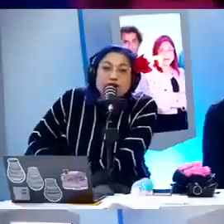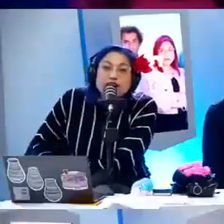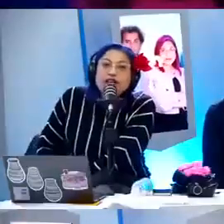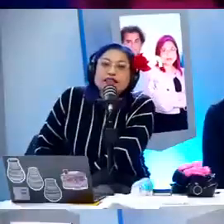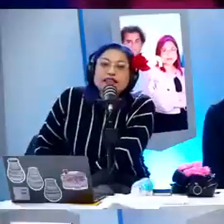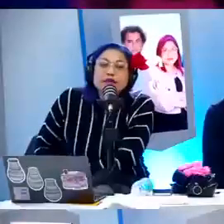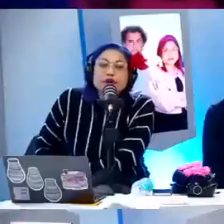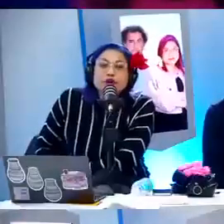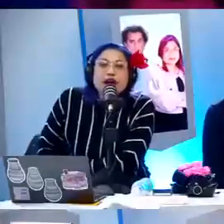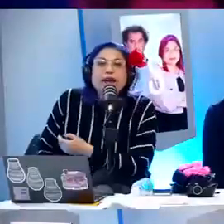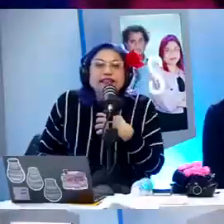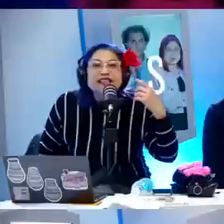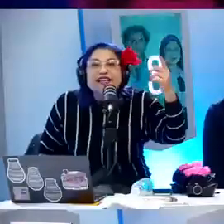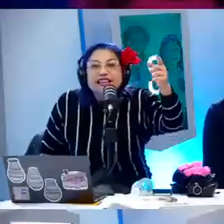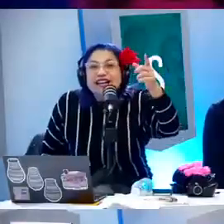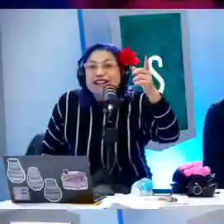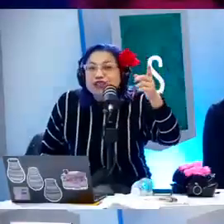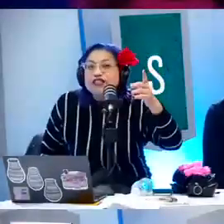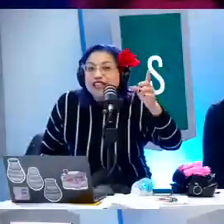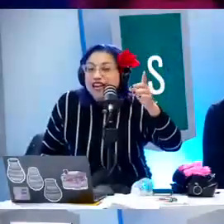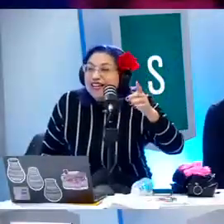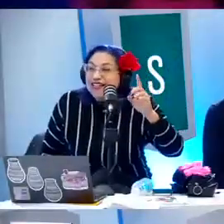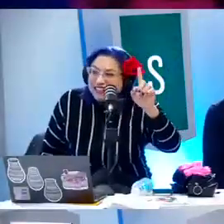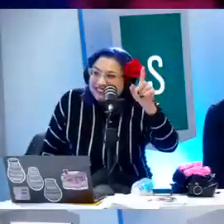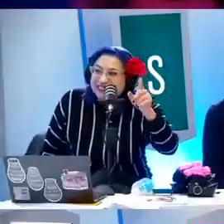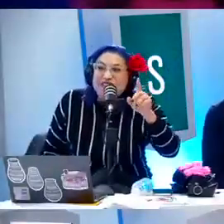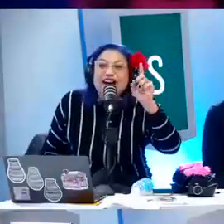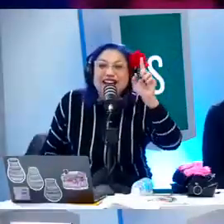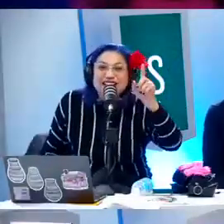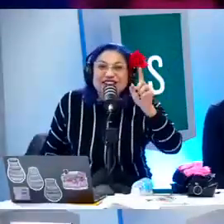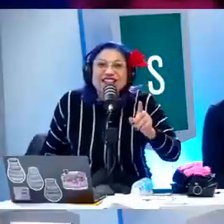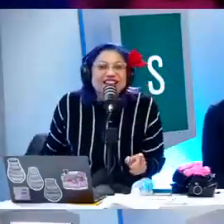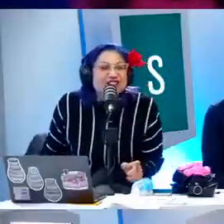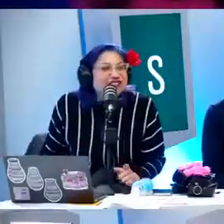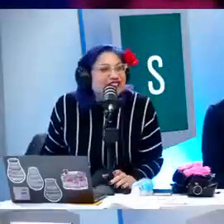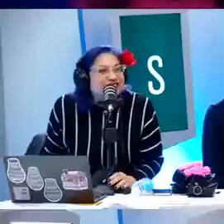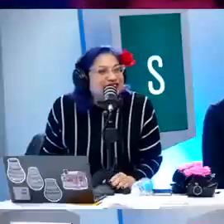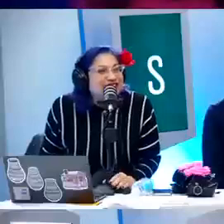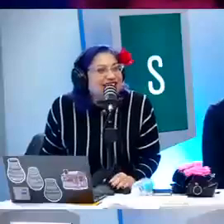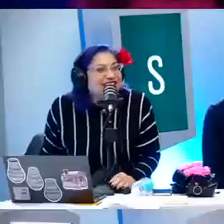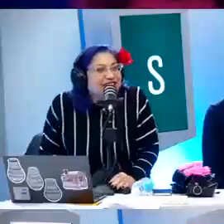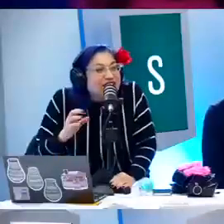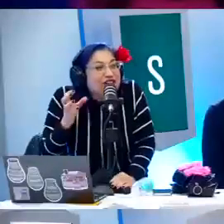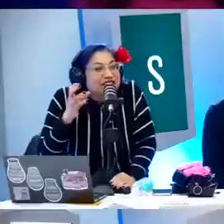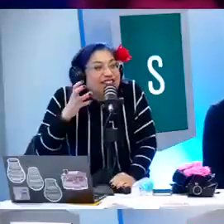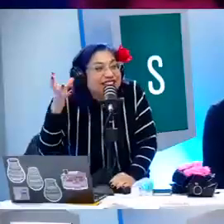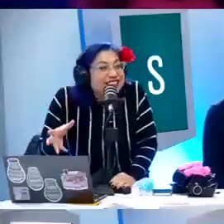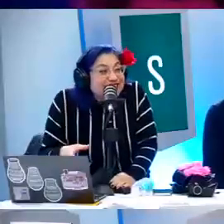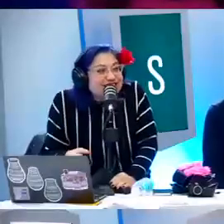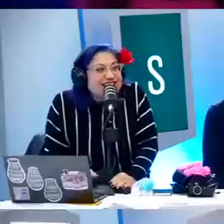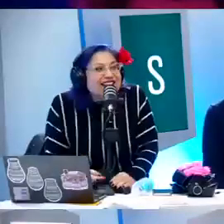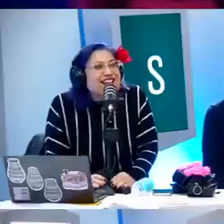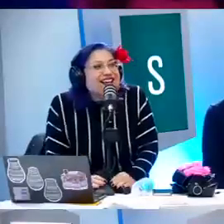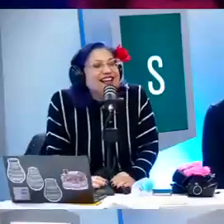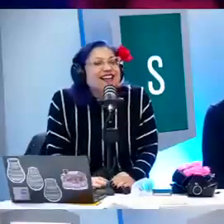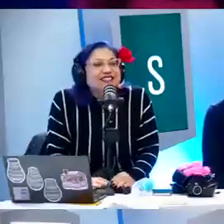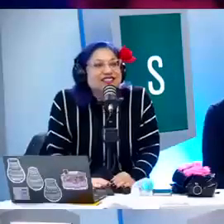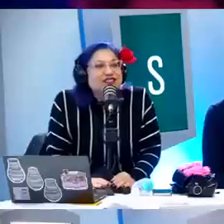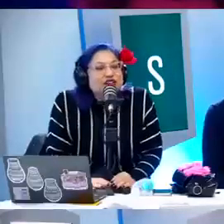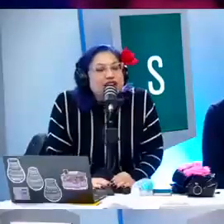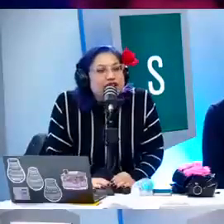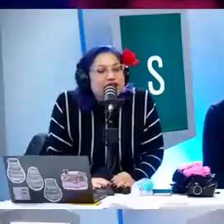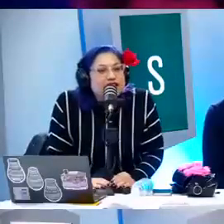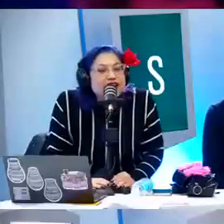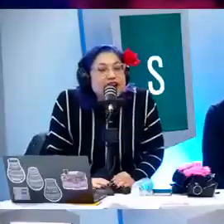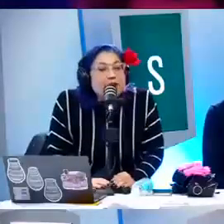web tenemos, aparte de quedan 14 días, que vamos ahí con este vamos contabilizando cada día, ¿no es